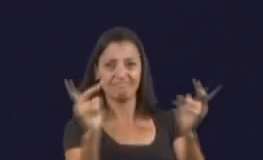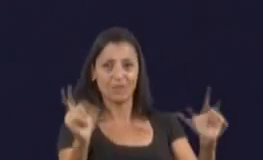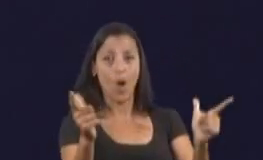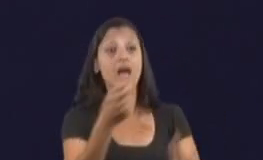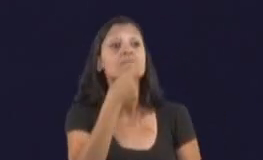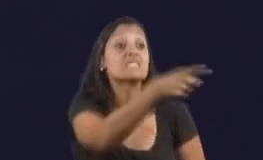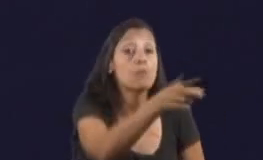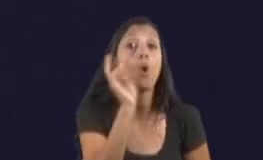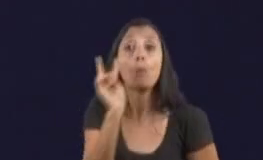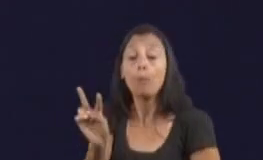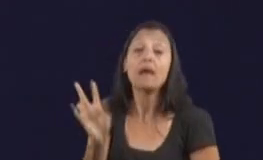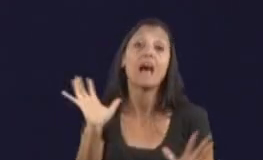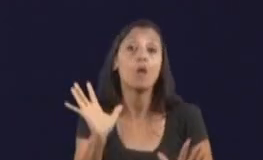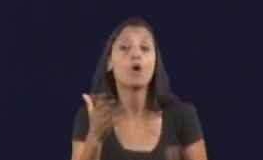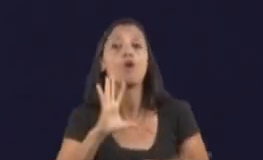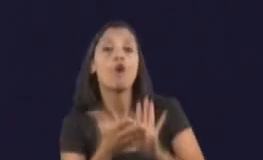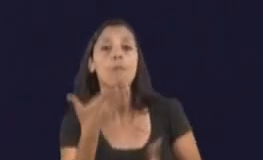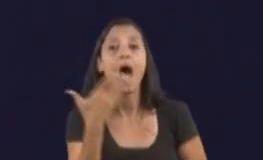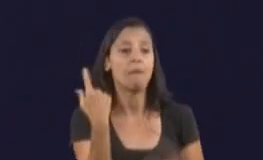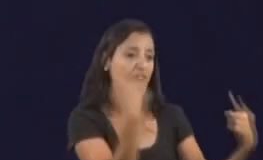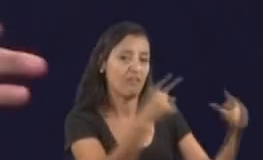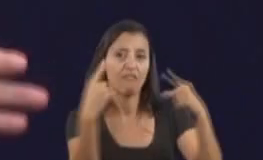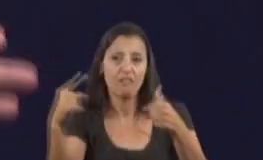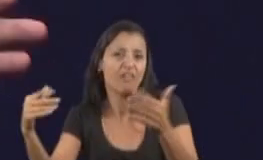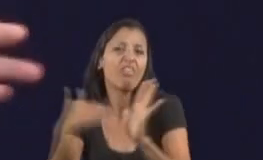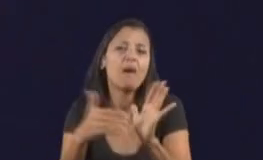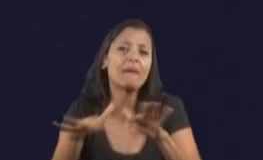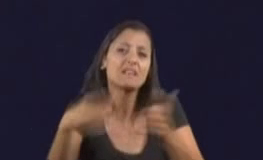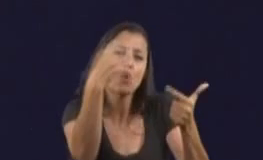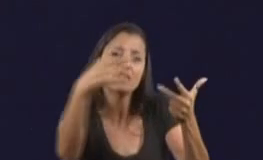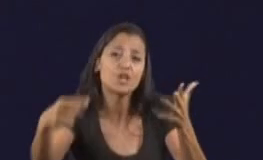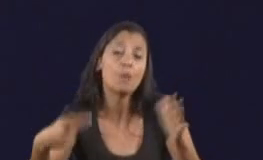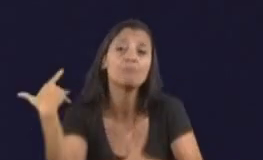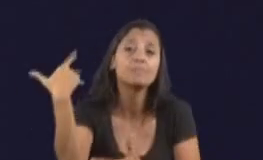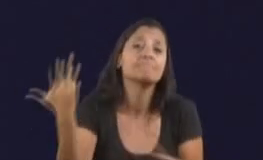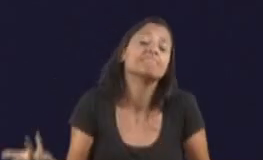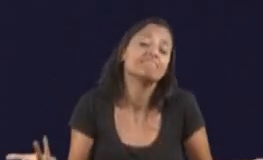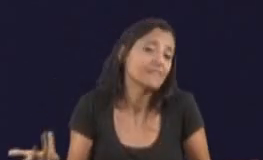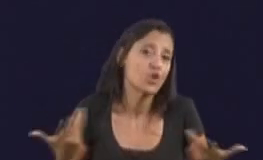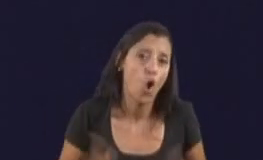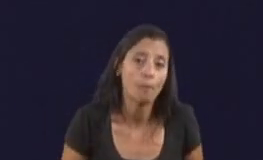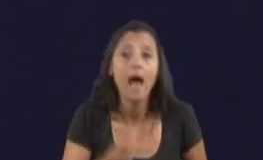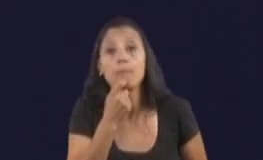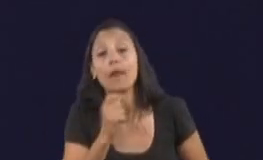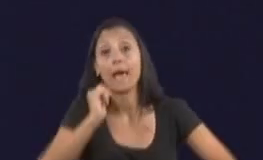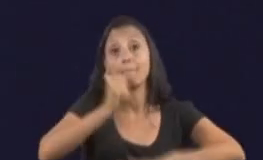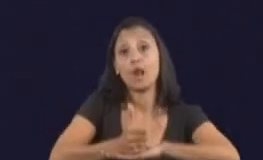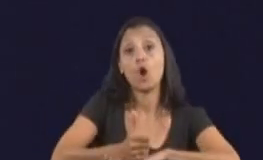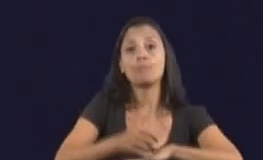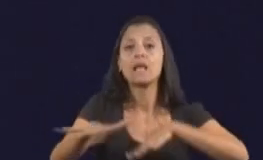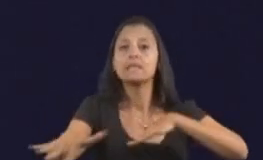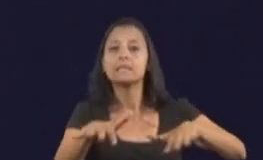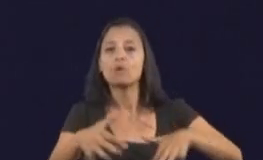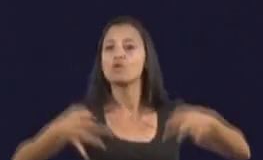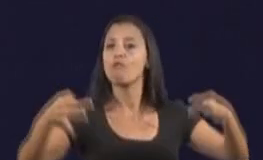cambio entre una entrevista, un discurso. Bueno, obviamente uno estaba en un marco estrictamente institucional, si